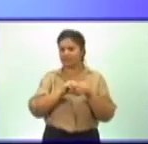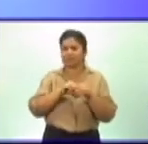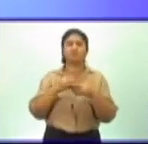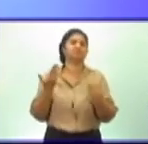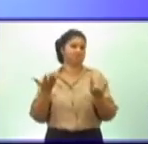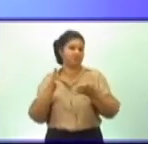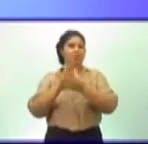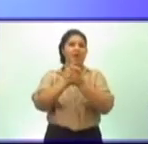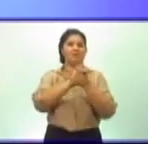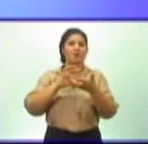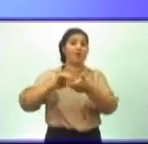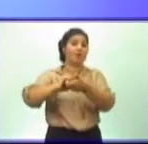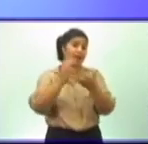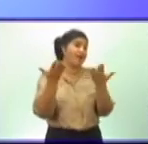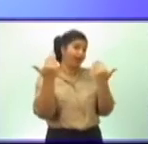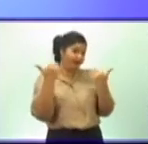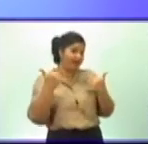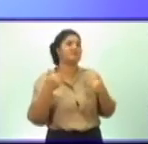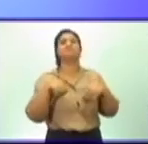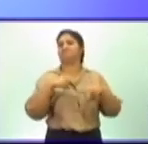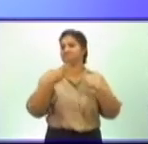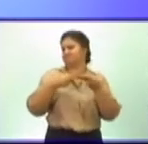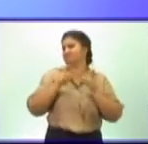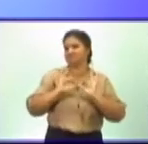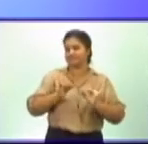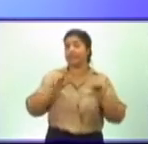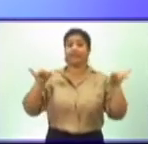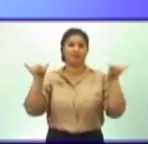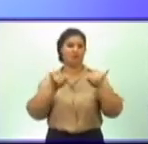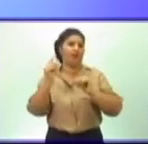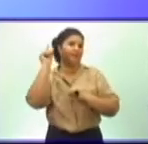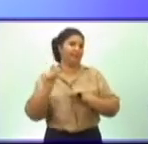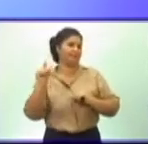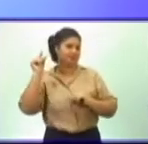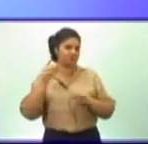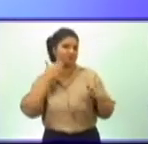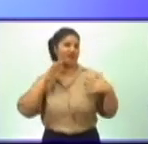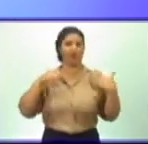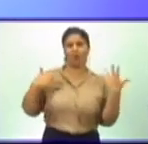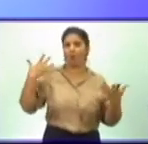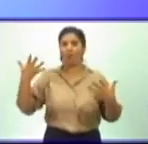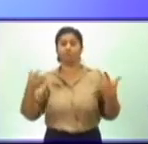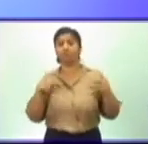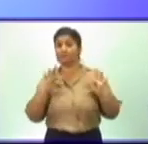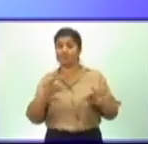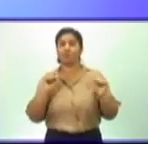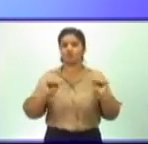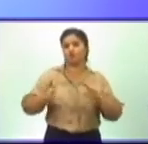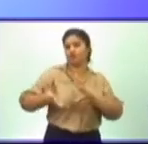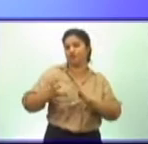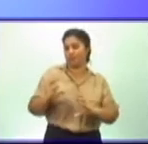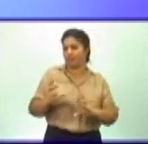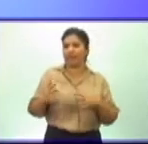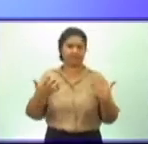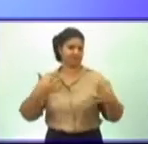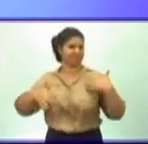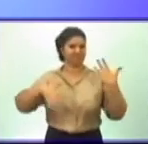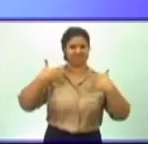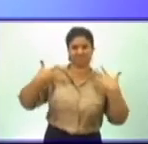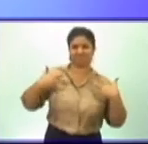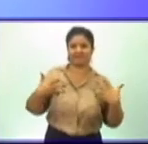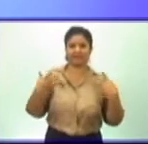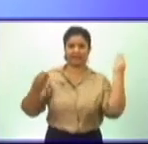también encarnando a estos personajes y de esa forma se divierten y lo hacen un poco más real. Otros